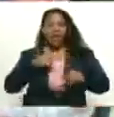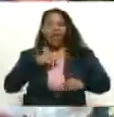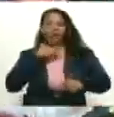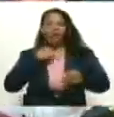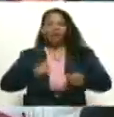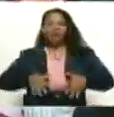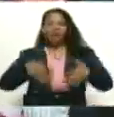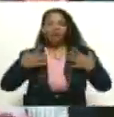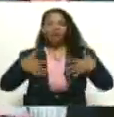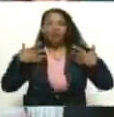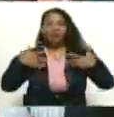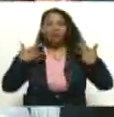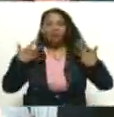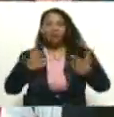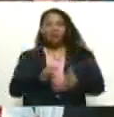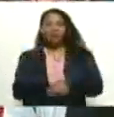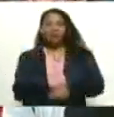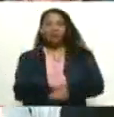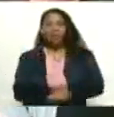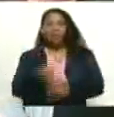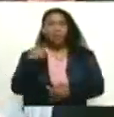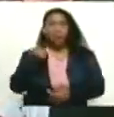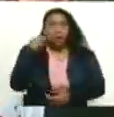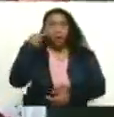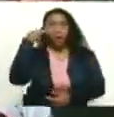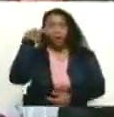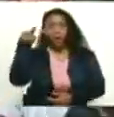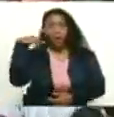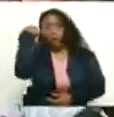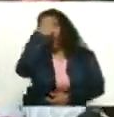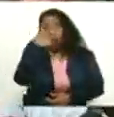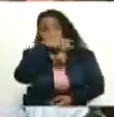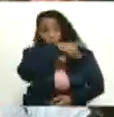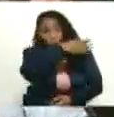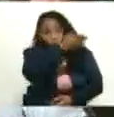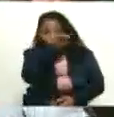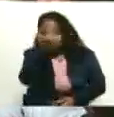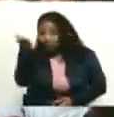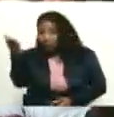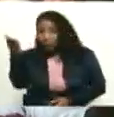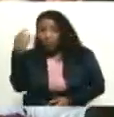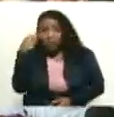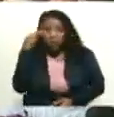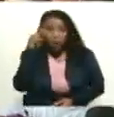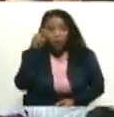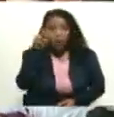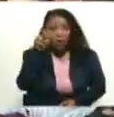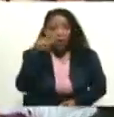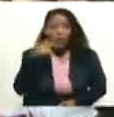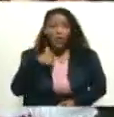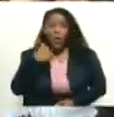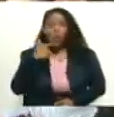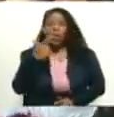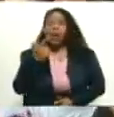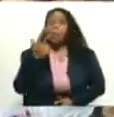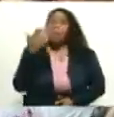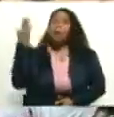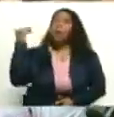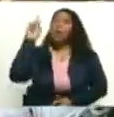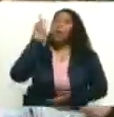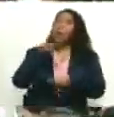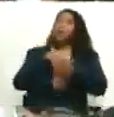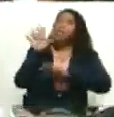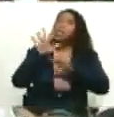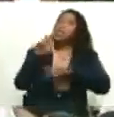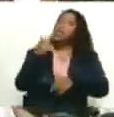emoción. Les veo las caras a ustedes. Y yo dije hace, ¿cuánto fue eso? El 2015